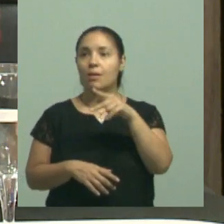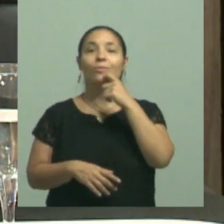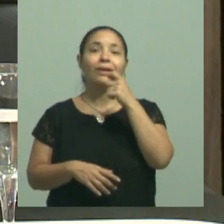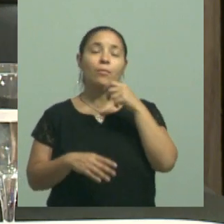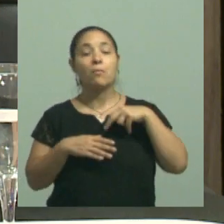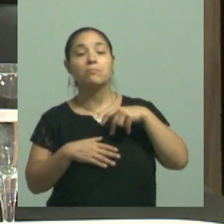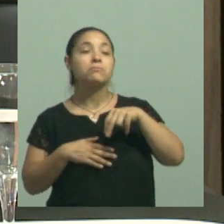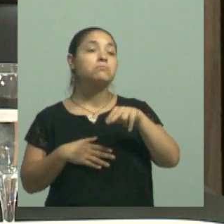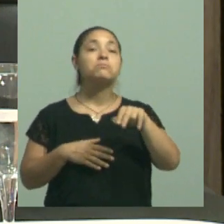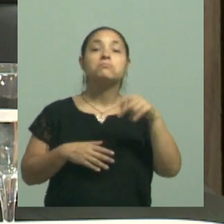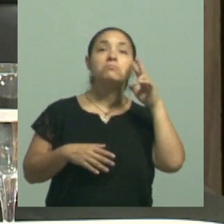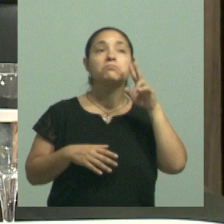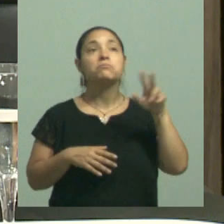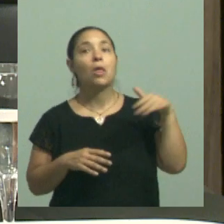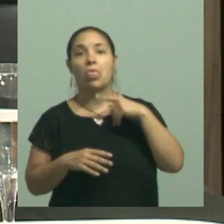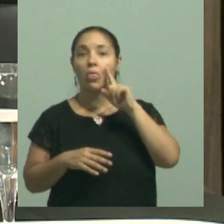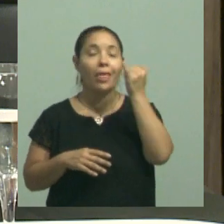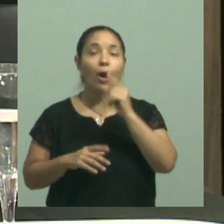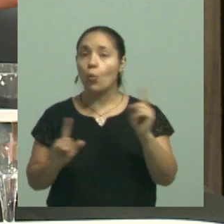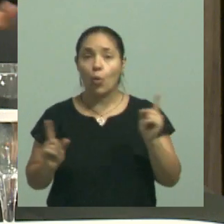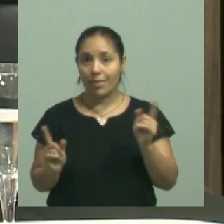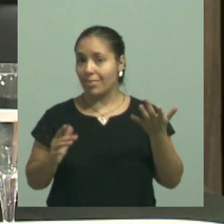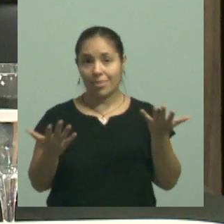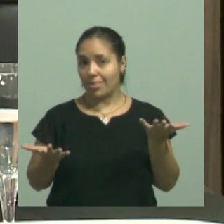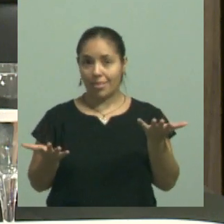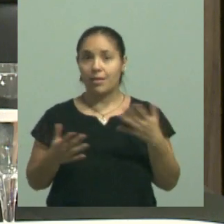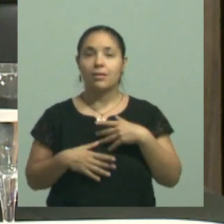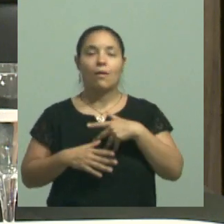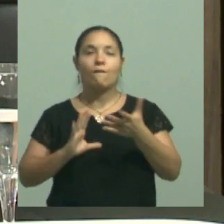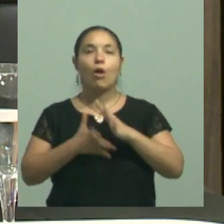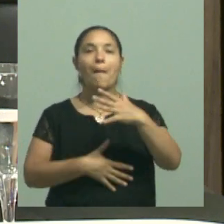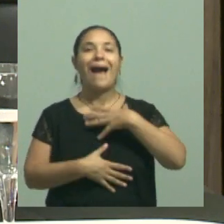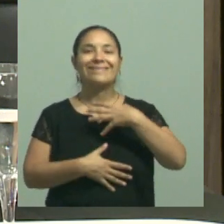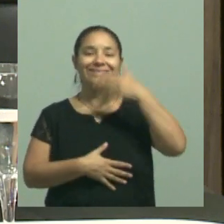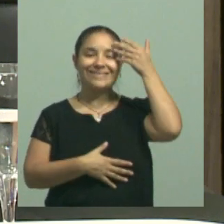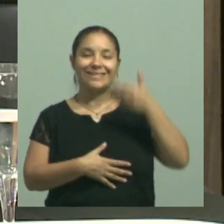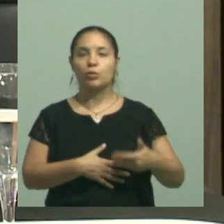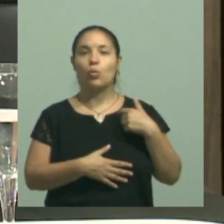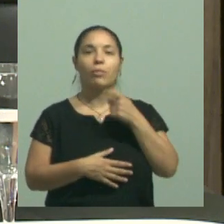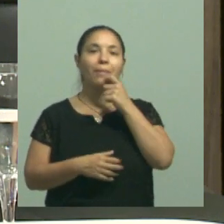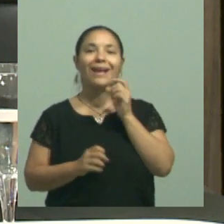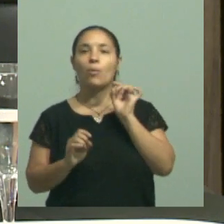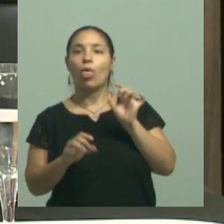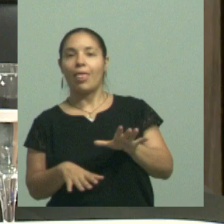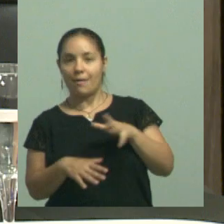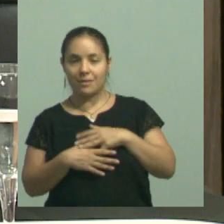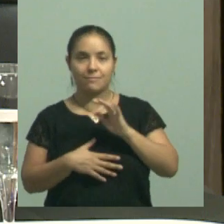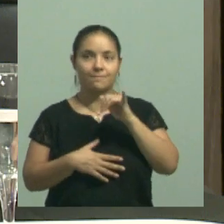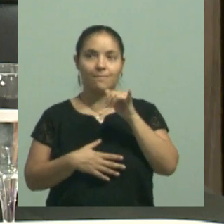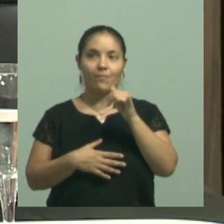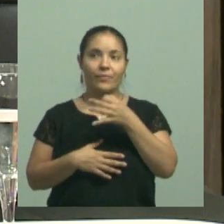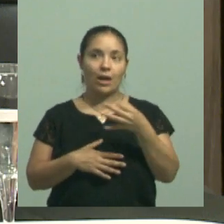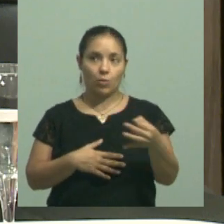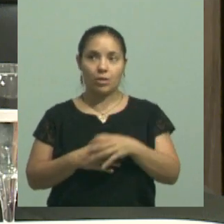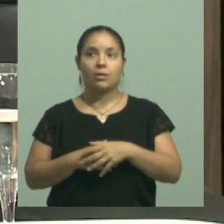riesgo y no se da cuenta que lo está haciendo. Sí, porque es una cuestión de actitud de nuestra que a veces nos pone más vulnerables, ¿no? Exacto. Mientras